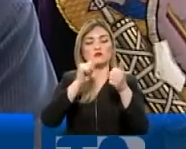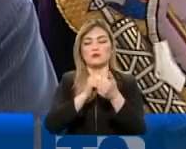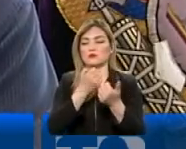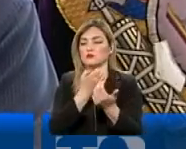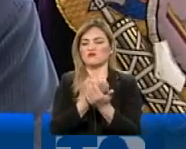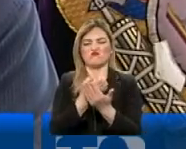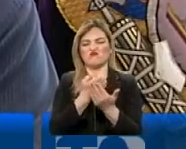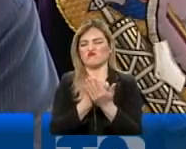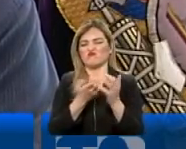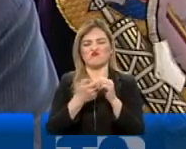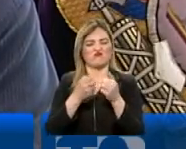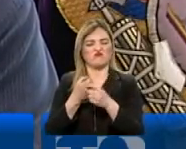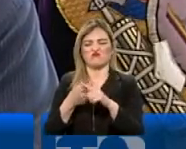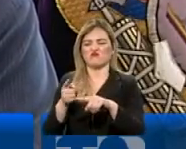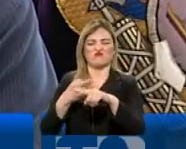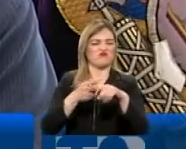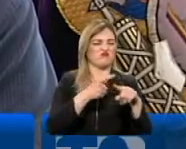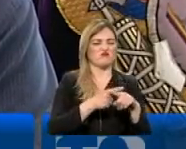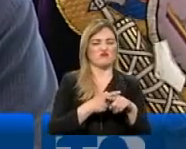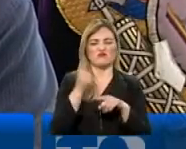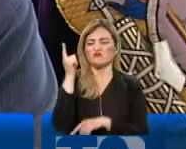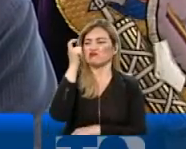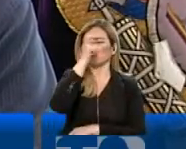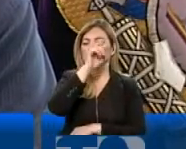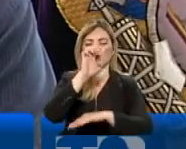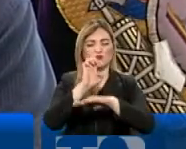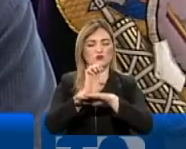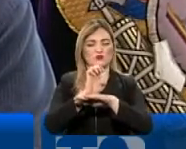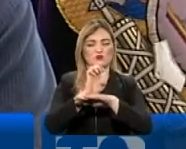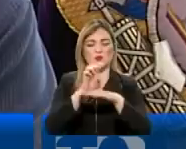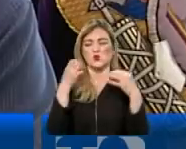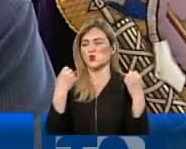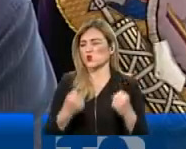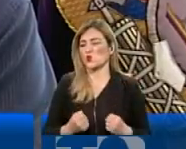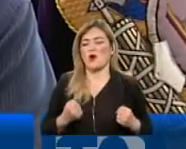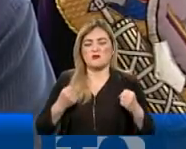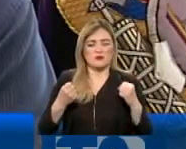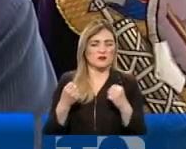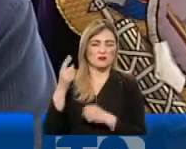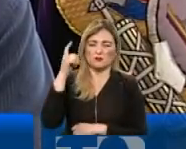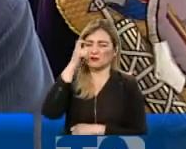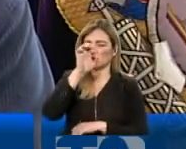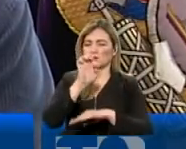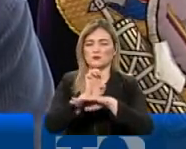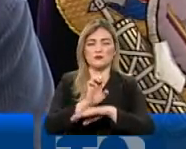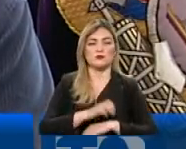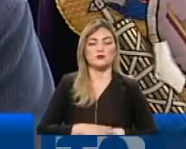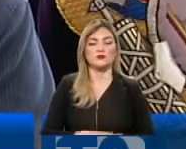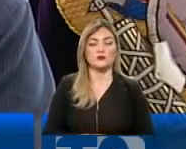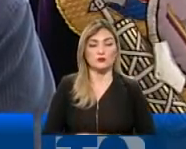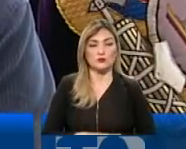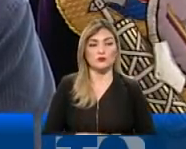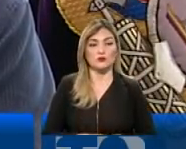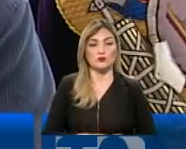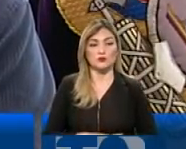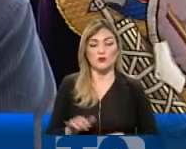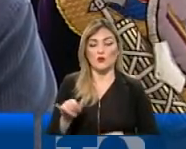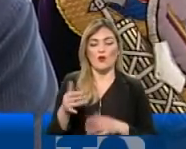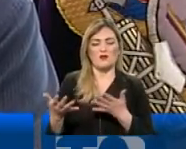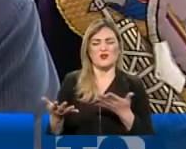país. Estamos atravesando un momento extremadamente difícil. En más de una ocasión se ha comparado esto